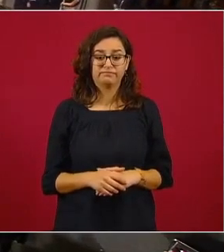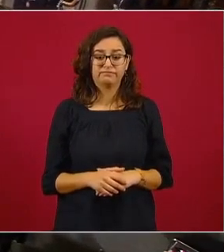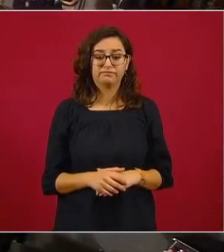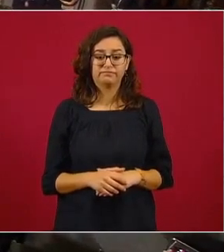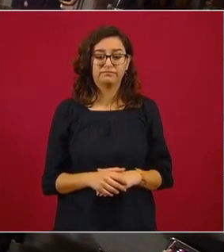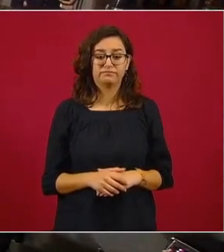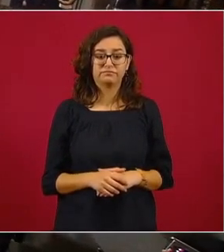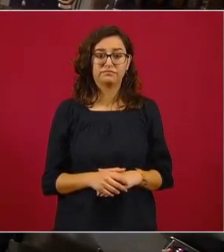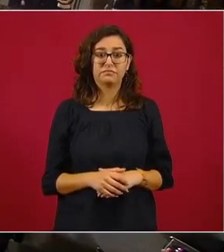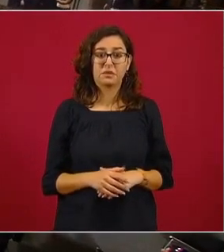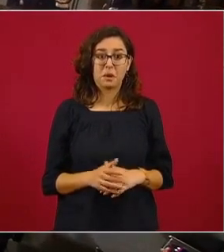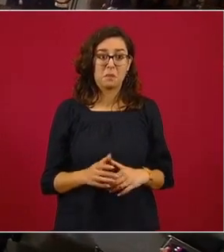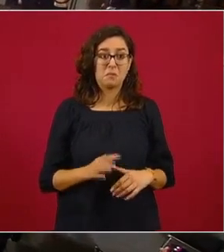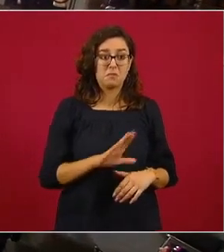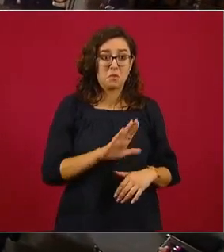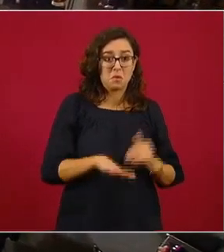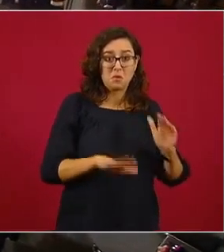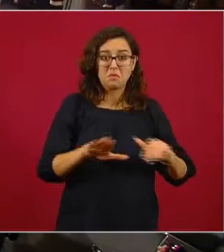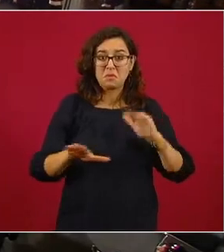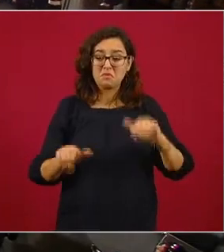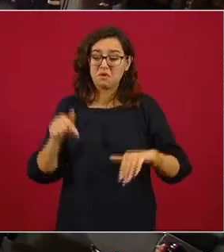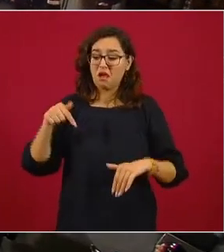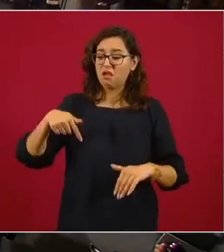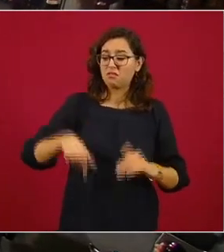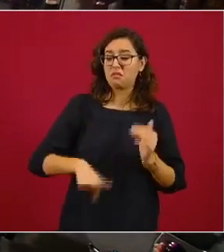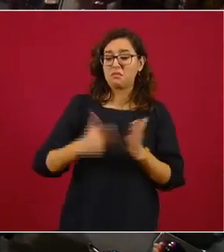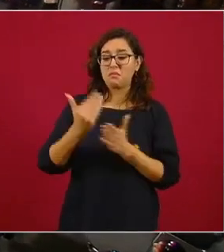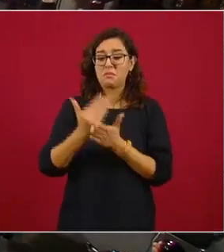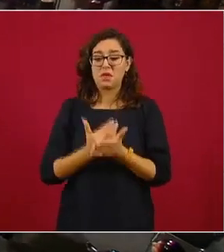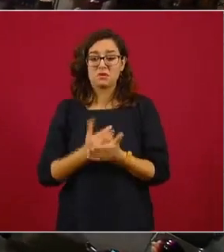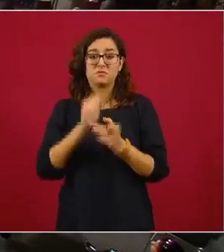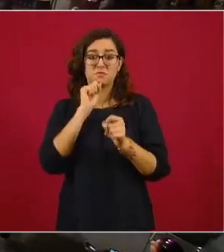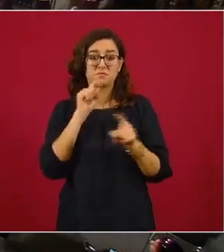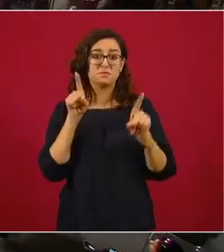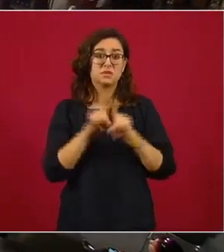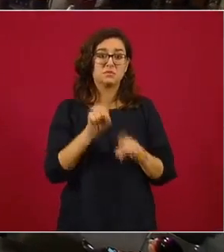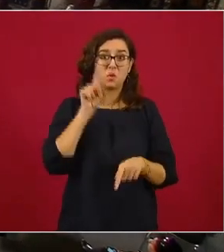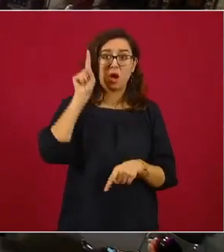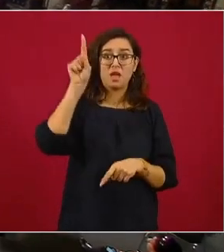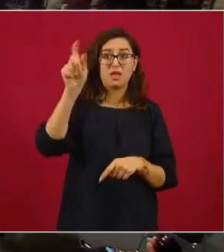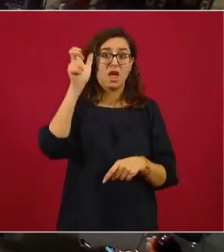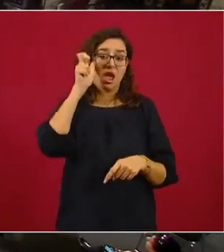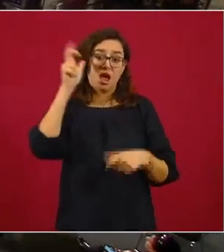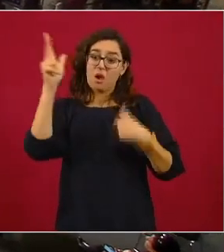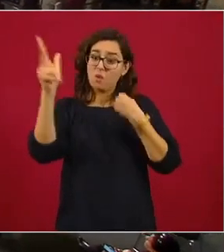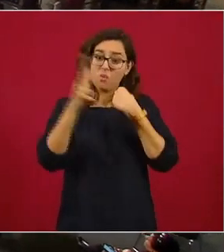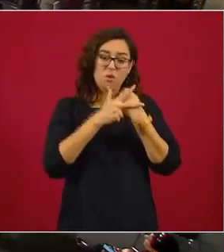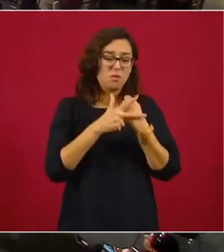y menos fallecidos que en otros países de Europa.